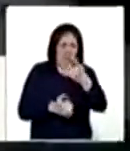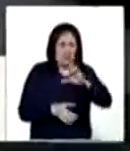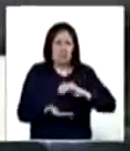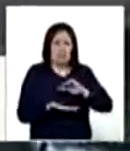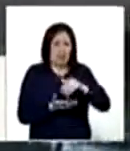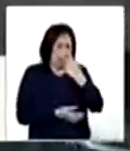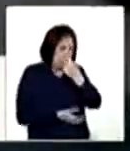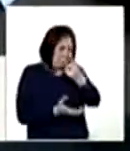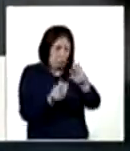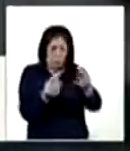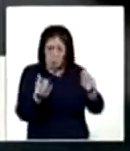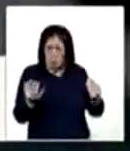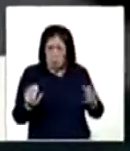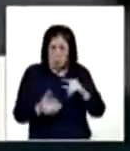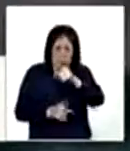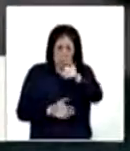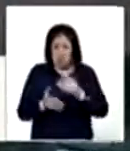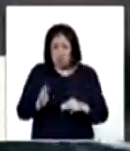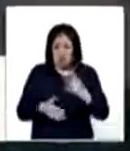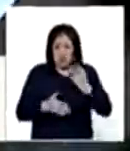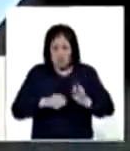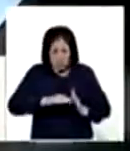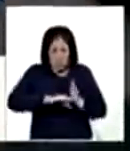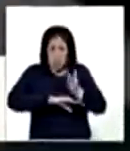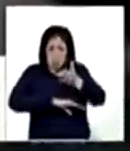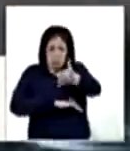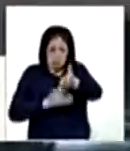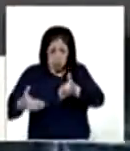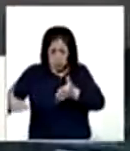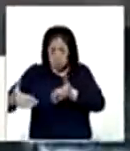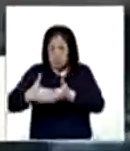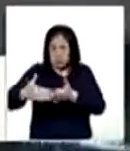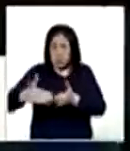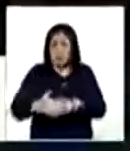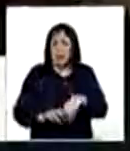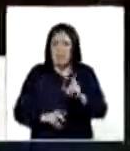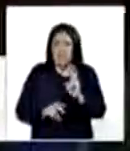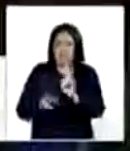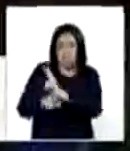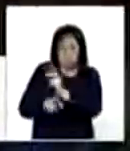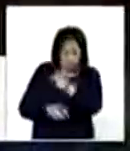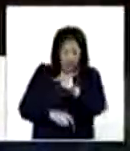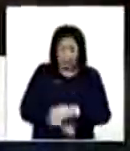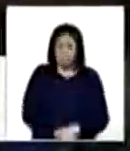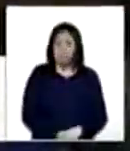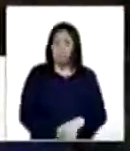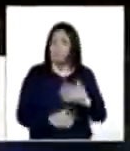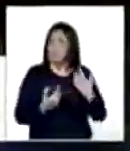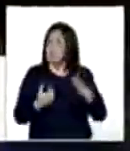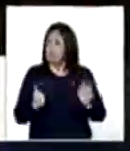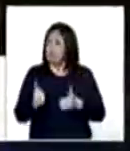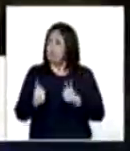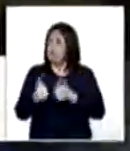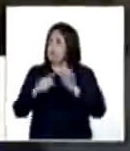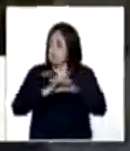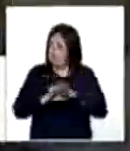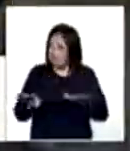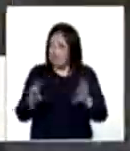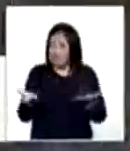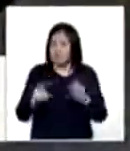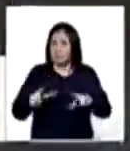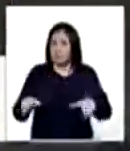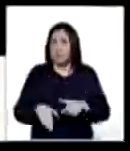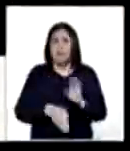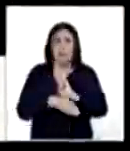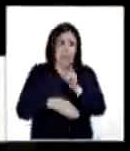de policías que ya está en el cruce de la avenida Tingo María con la avenida Venezuela. Vamos a... Finalmente la persecución termina en Breña. Ahí